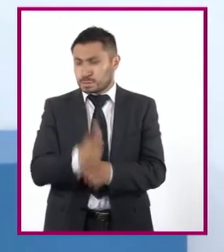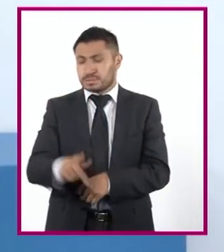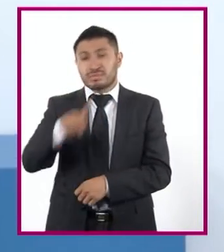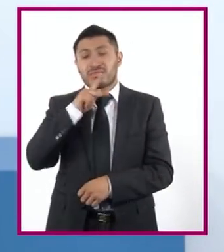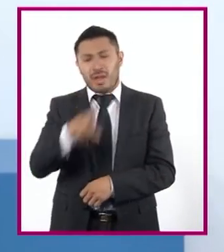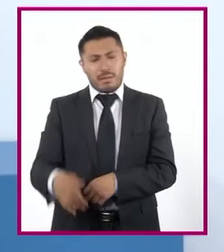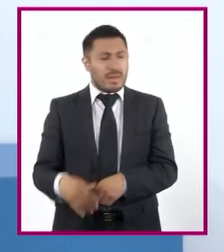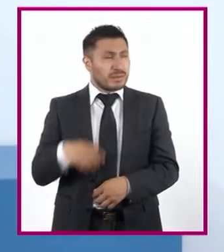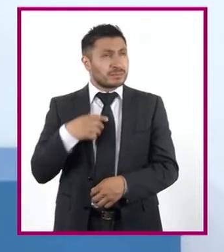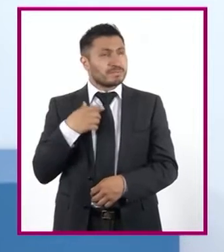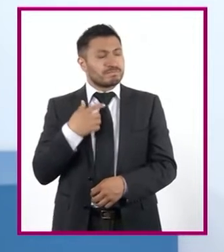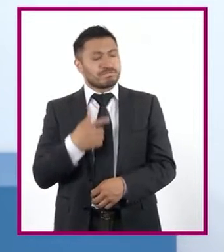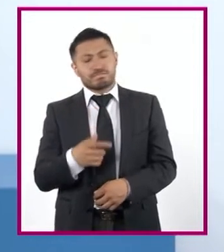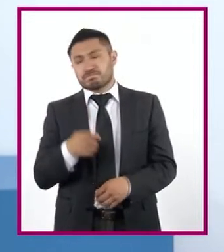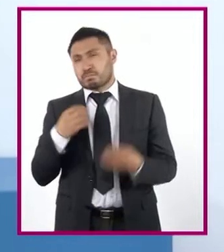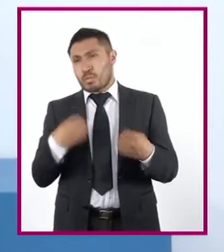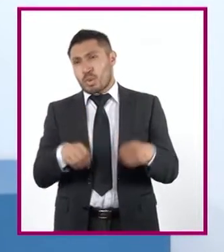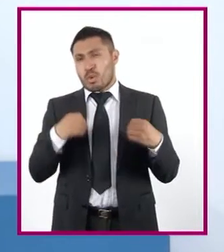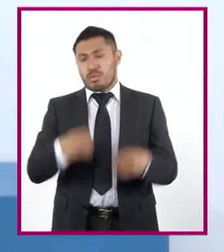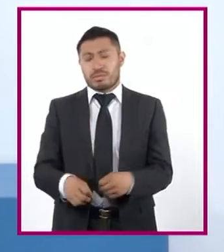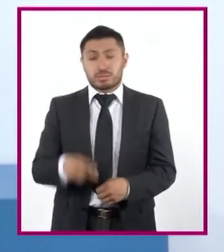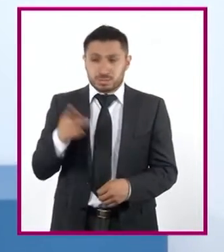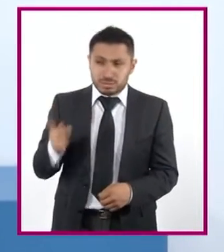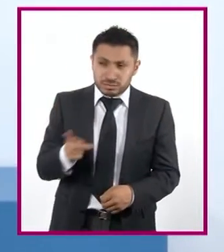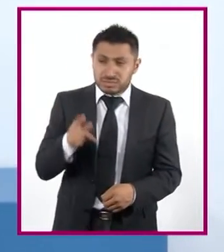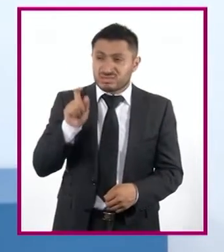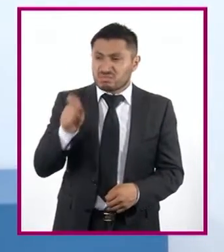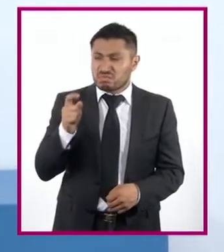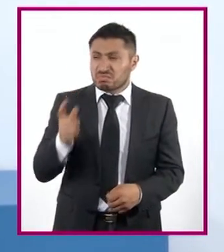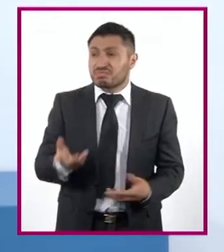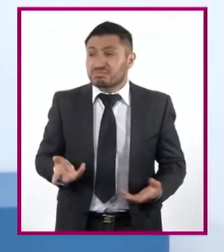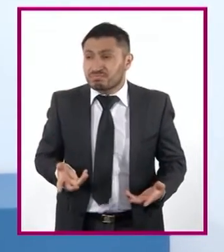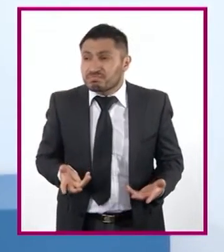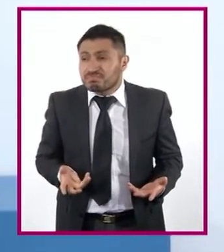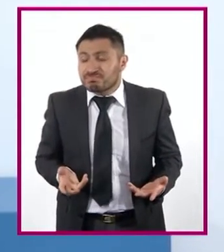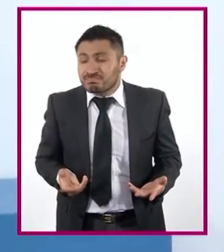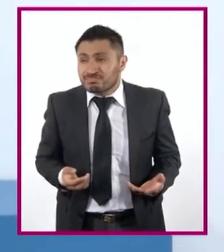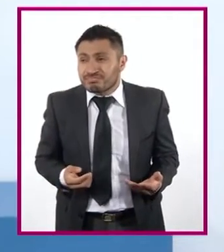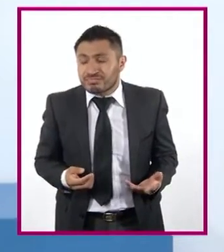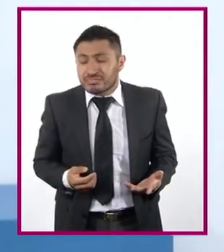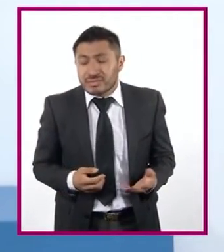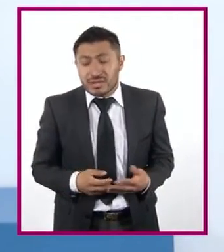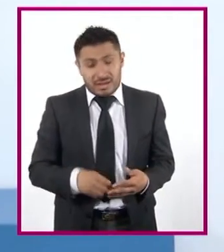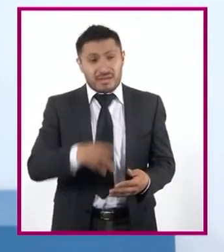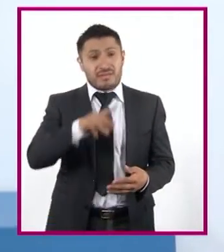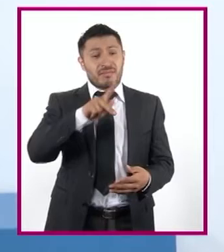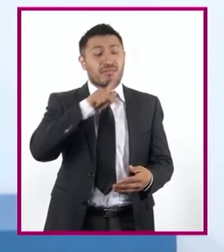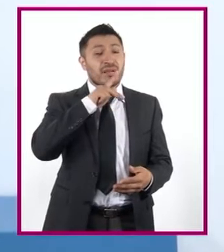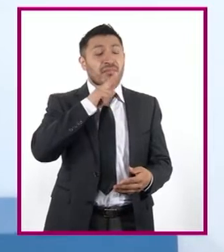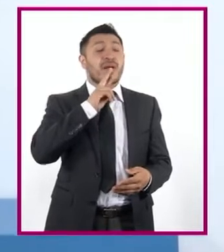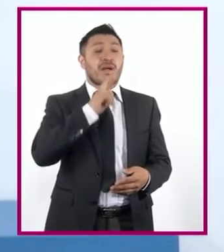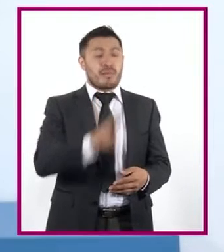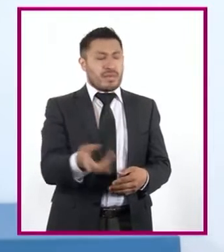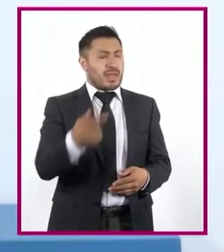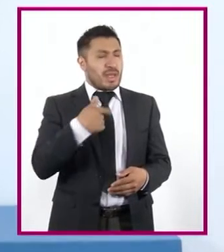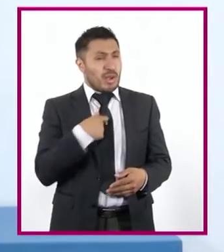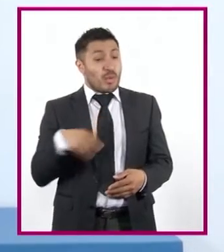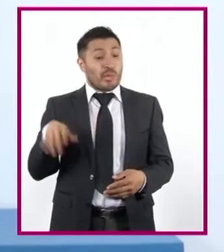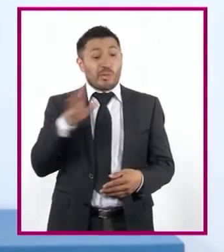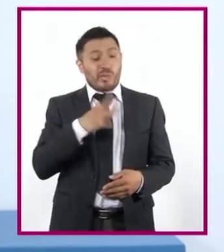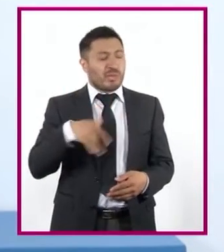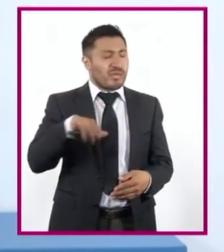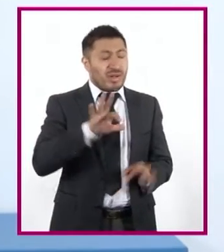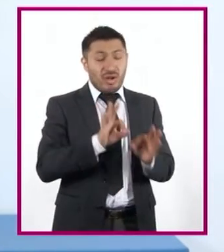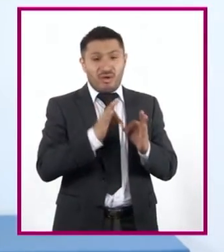le pregunta: ¿qué es lo que haces? A lo que el papá le responde: estoy buscando la manera de